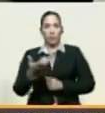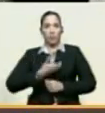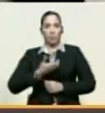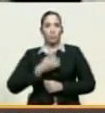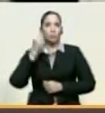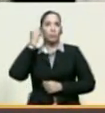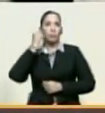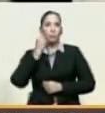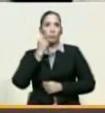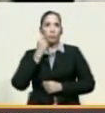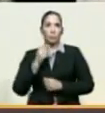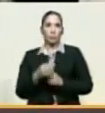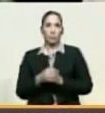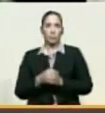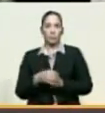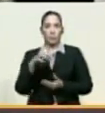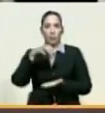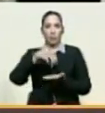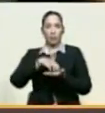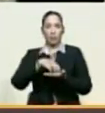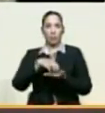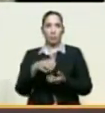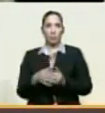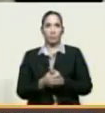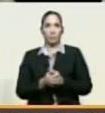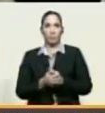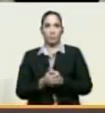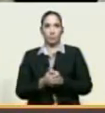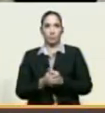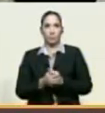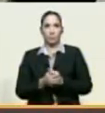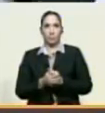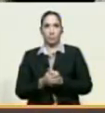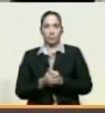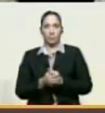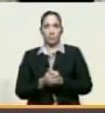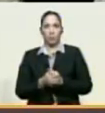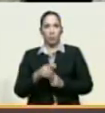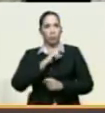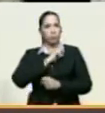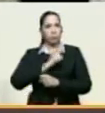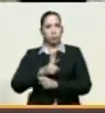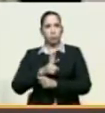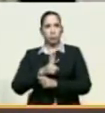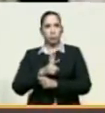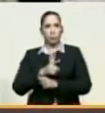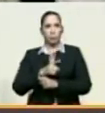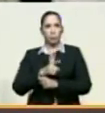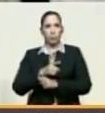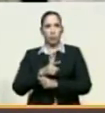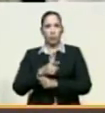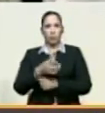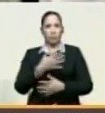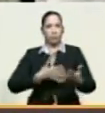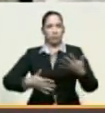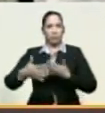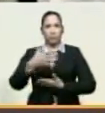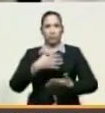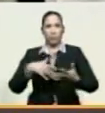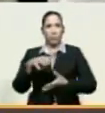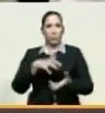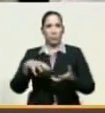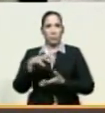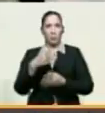municipio Sucre del estado Miranda, José Vicente Rangel Ábalos, a interponer una denuncia de supuestos hechos irregulares cometidos en la